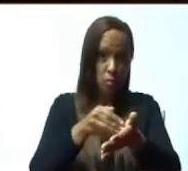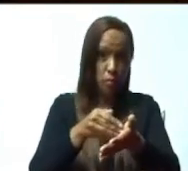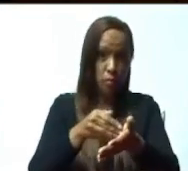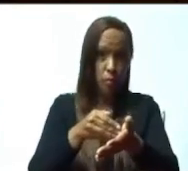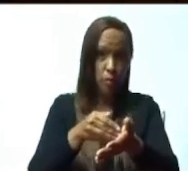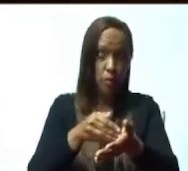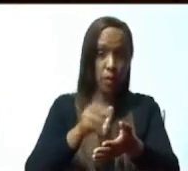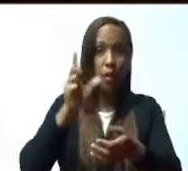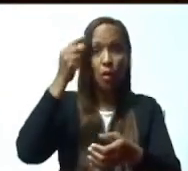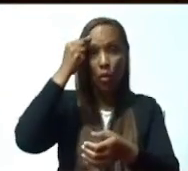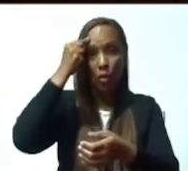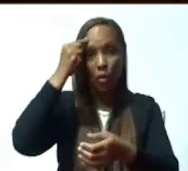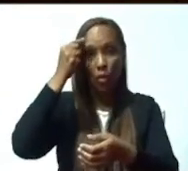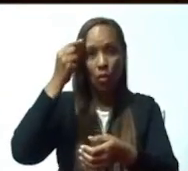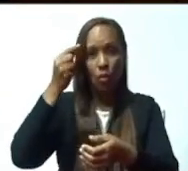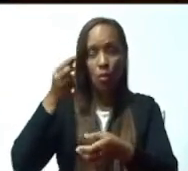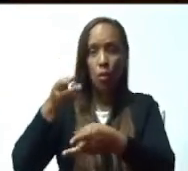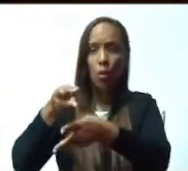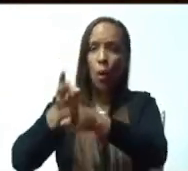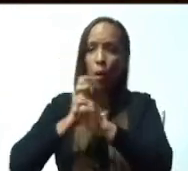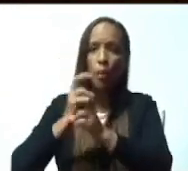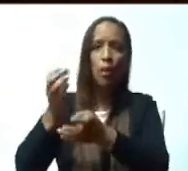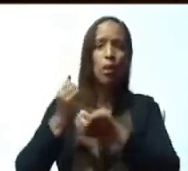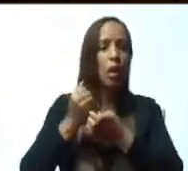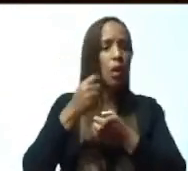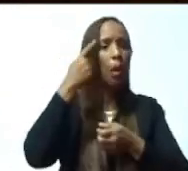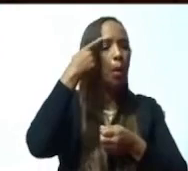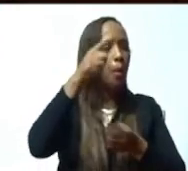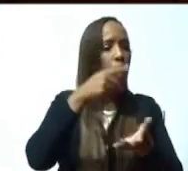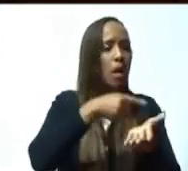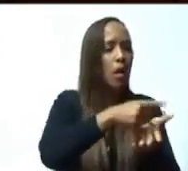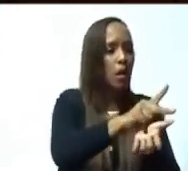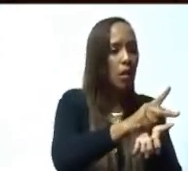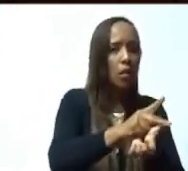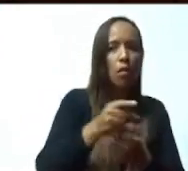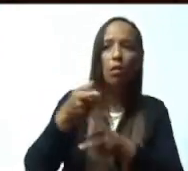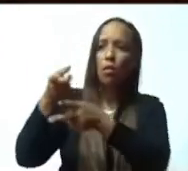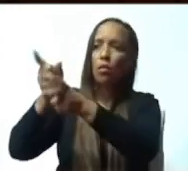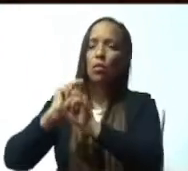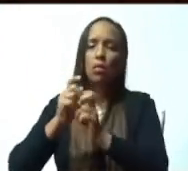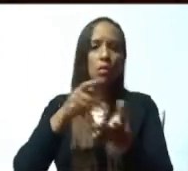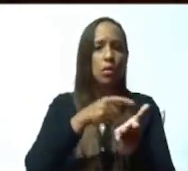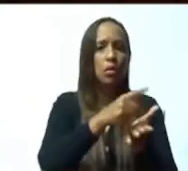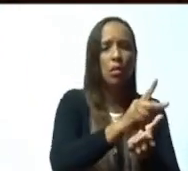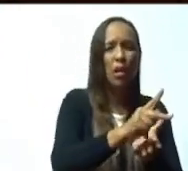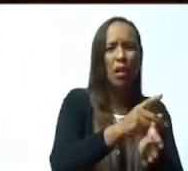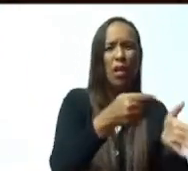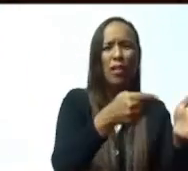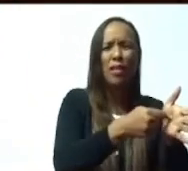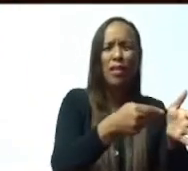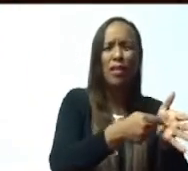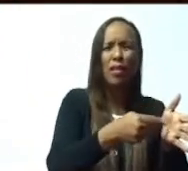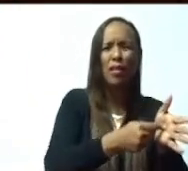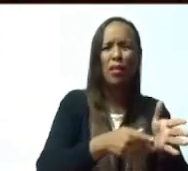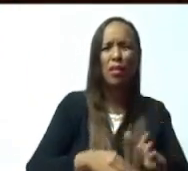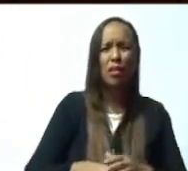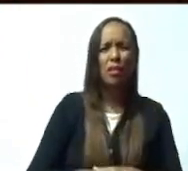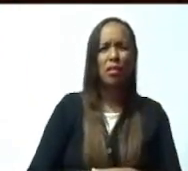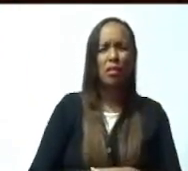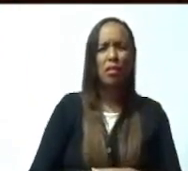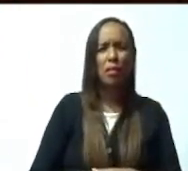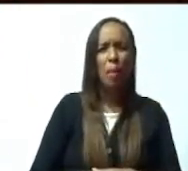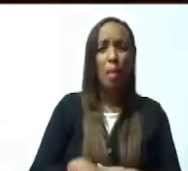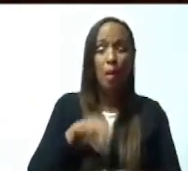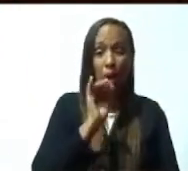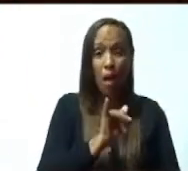Es decir, estamos cogiendo dinero prestado para pagar préstamos. Y eso no es